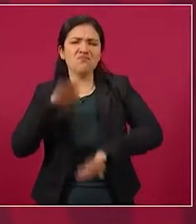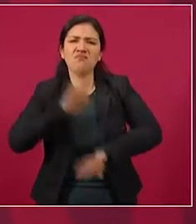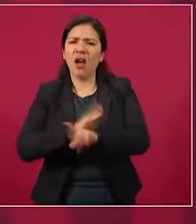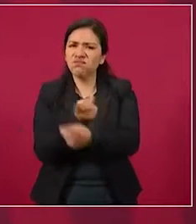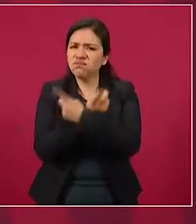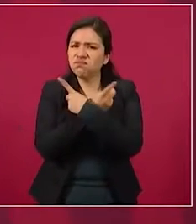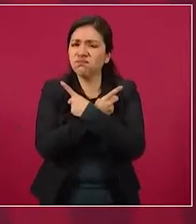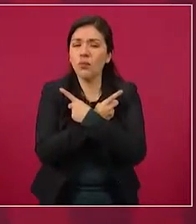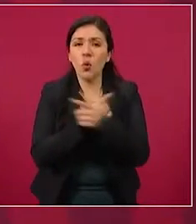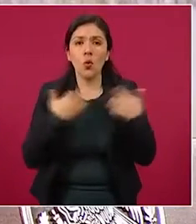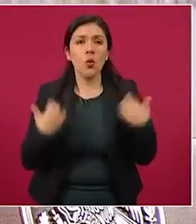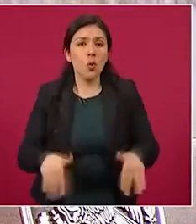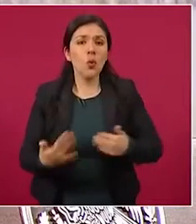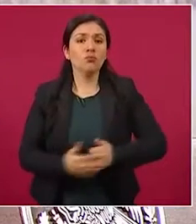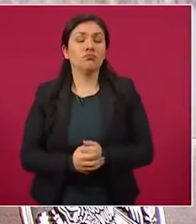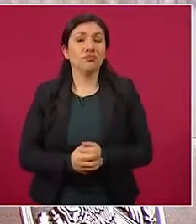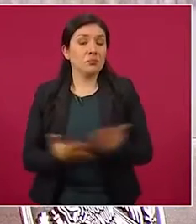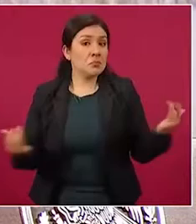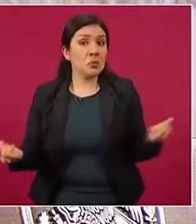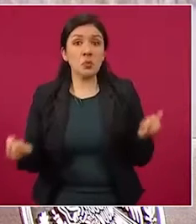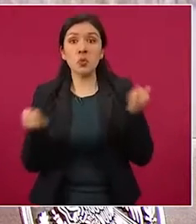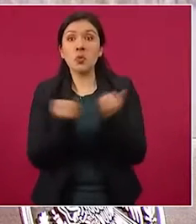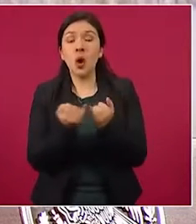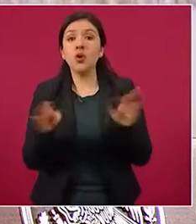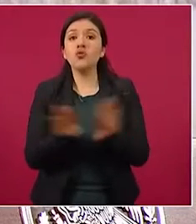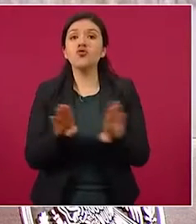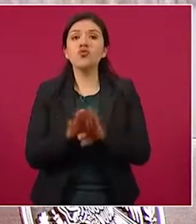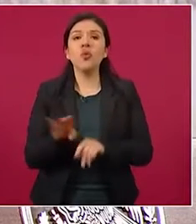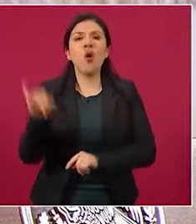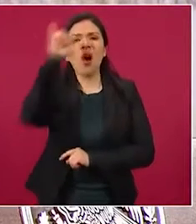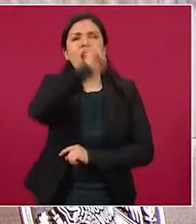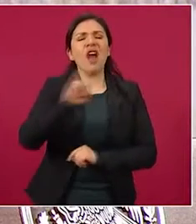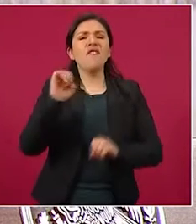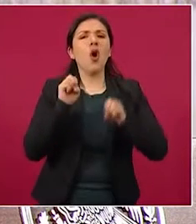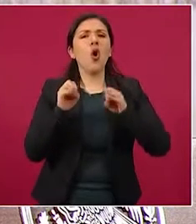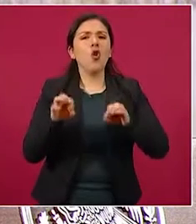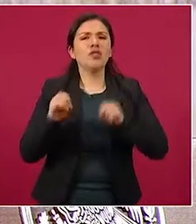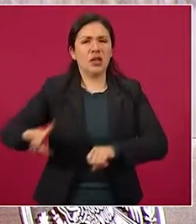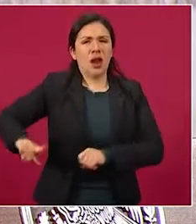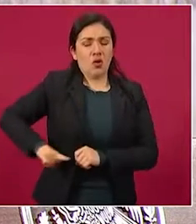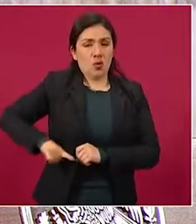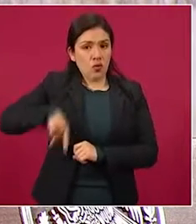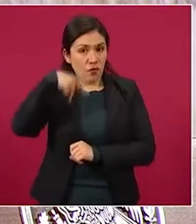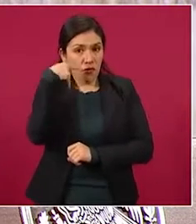decente, igual que el jefe del Departamento de Estado,